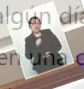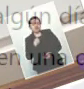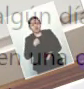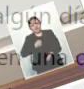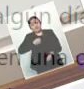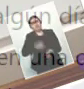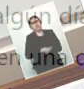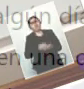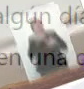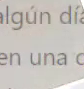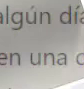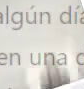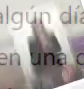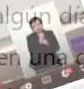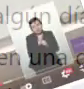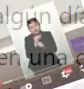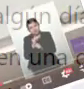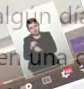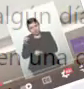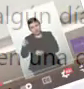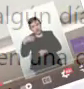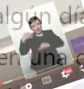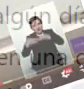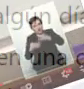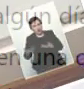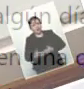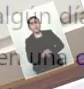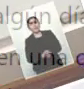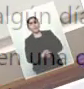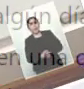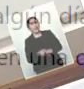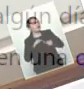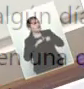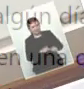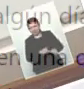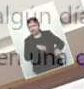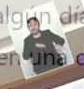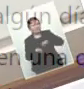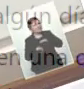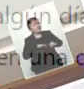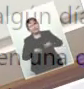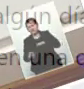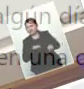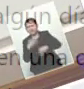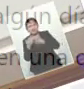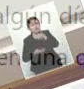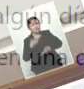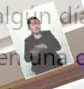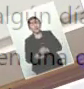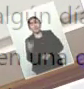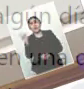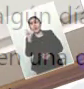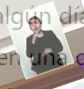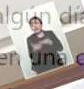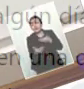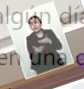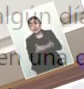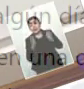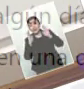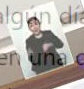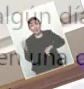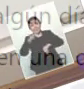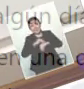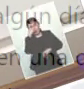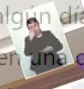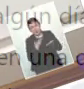presente en una de las reuniones, en donde se respiraba el mayor dolor que he sentido en mi vida de alguien ajeno.